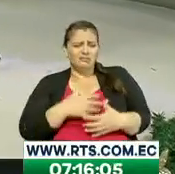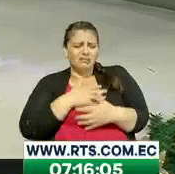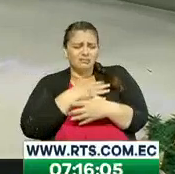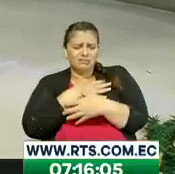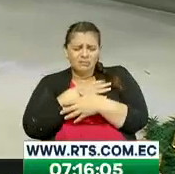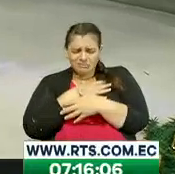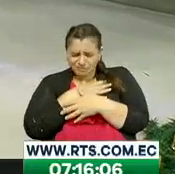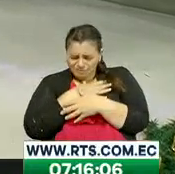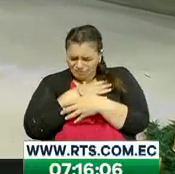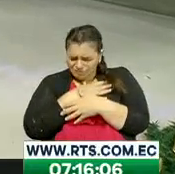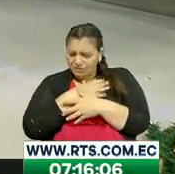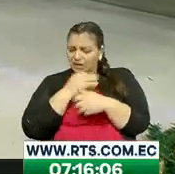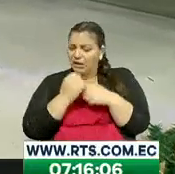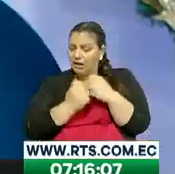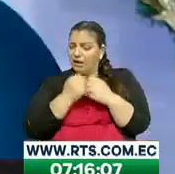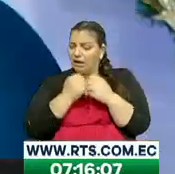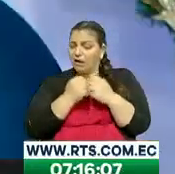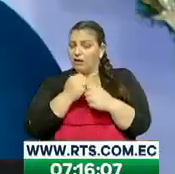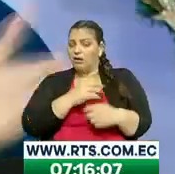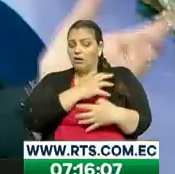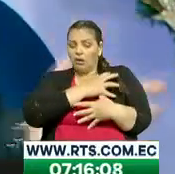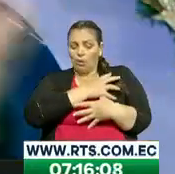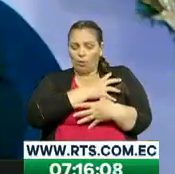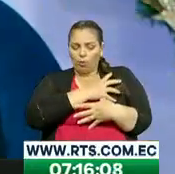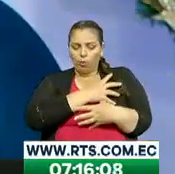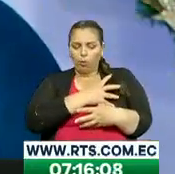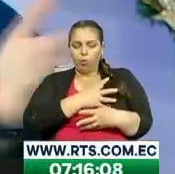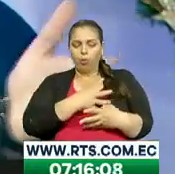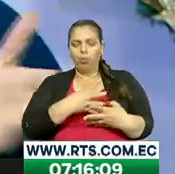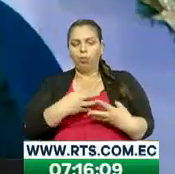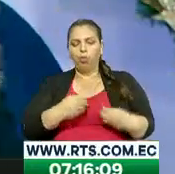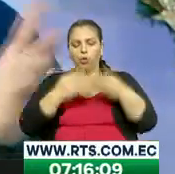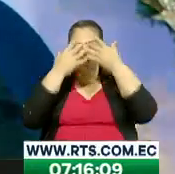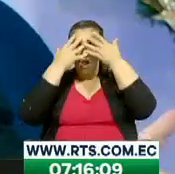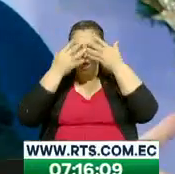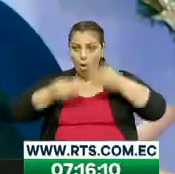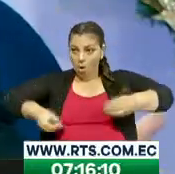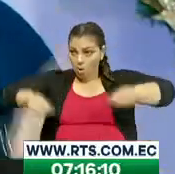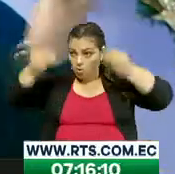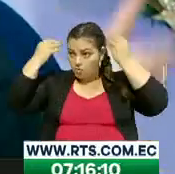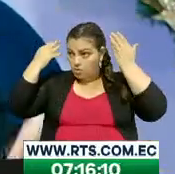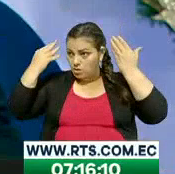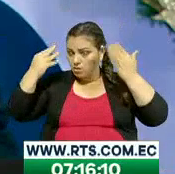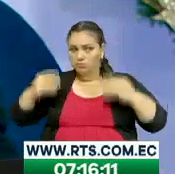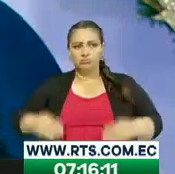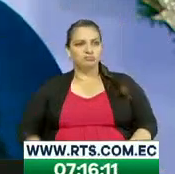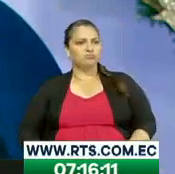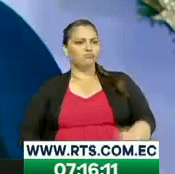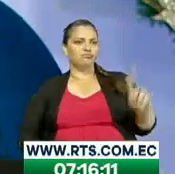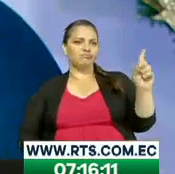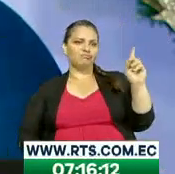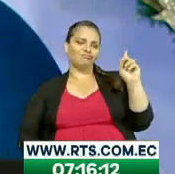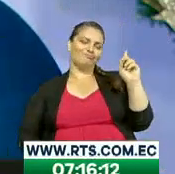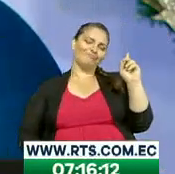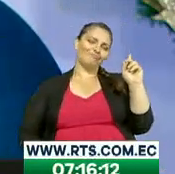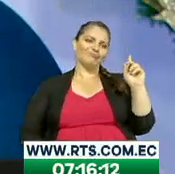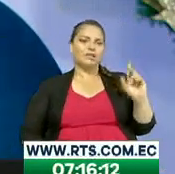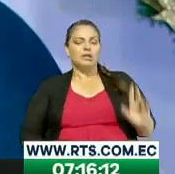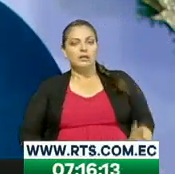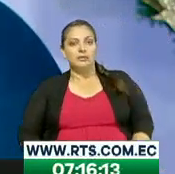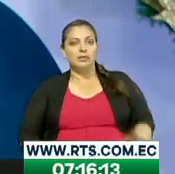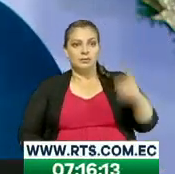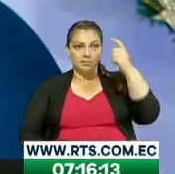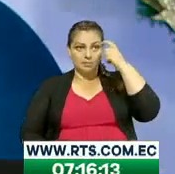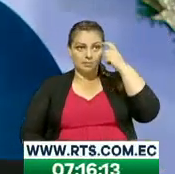más pronto la persona puede sanar. Y depende de persona a persona el tiempo que fue abusado, sí, la persona que lo abusó. Sin embargo, algo que es